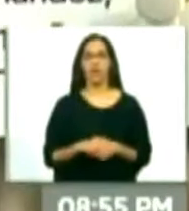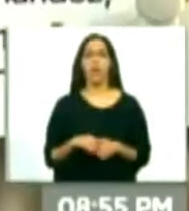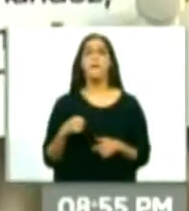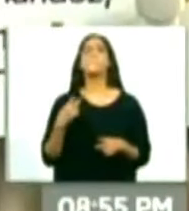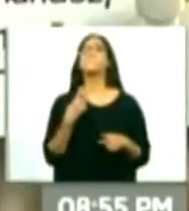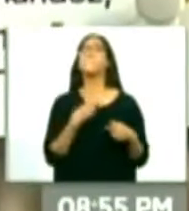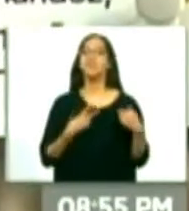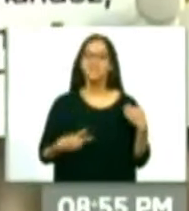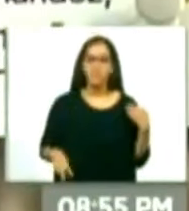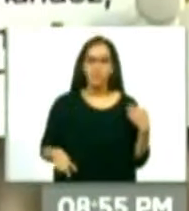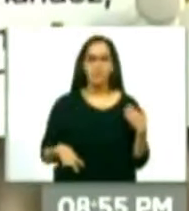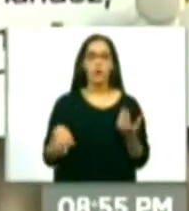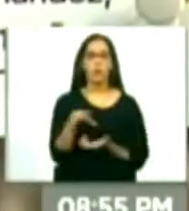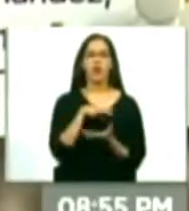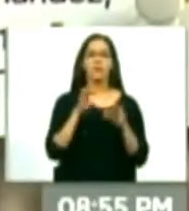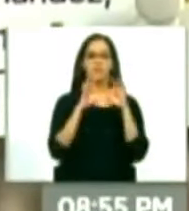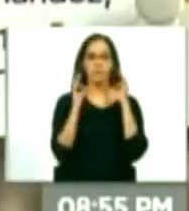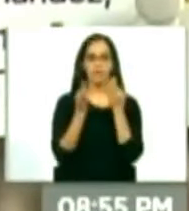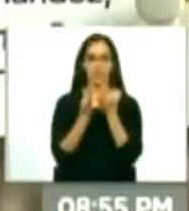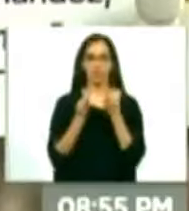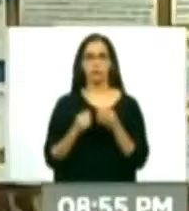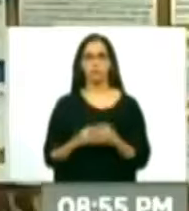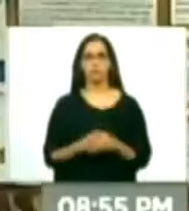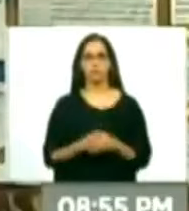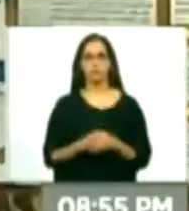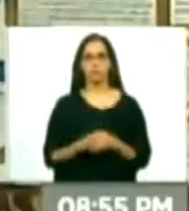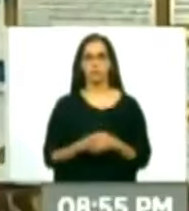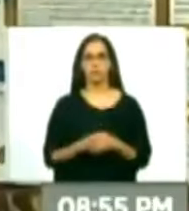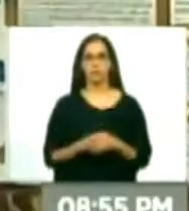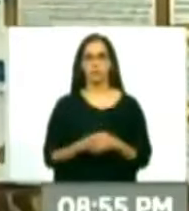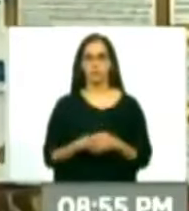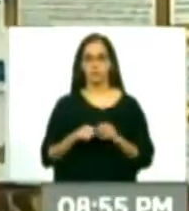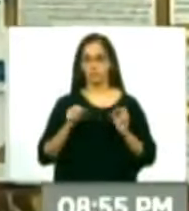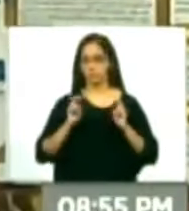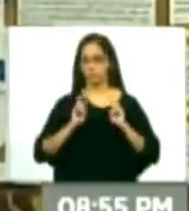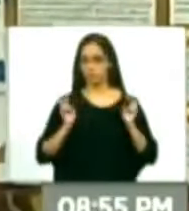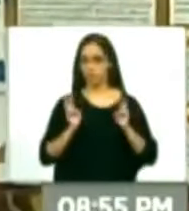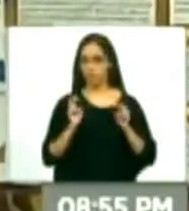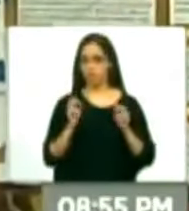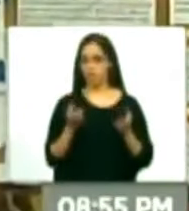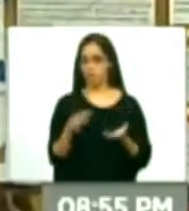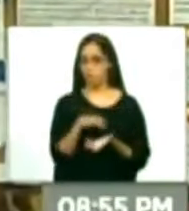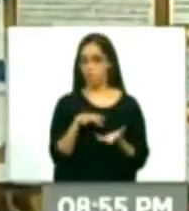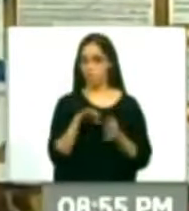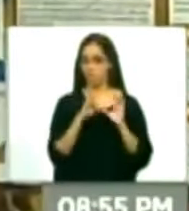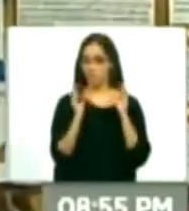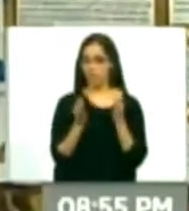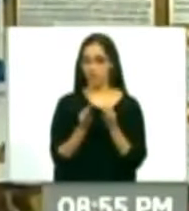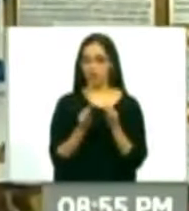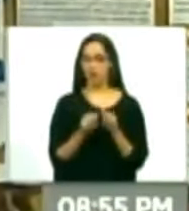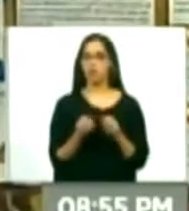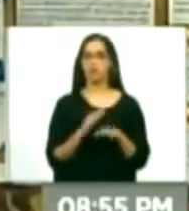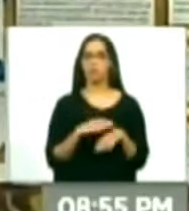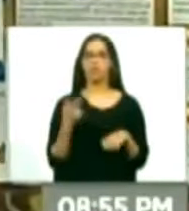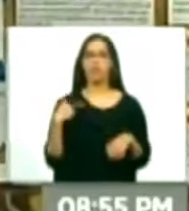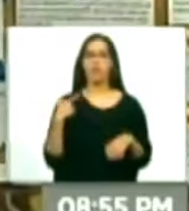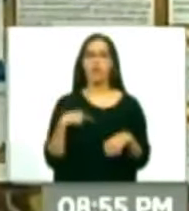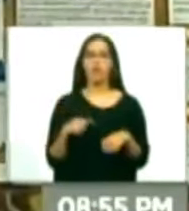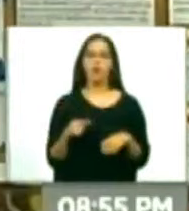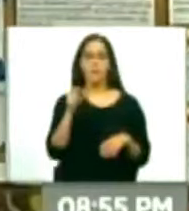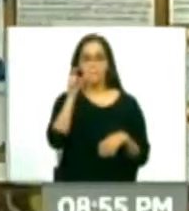Vicepresidente con drama familiar. Drama familiar. Ella dice que era un drama familiar porque tenía una persona